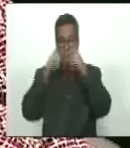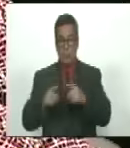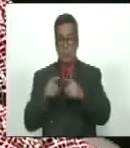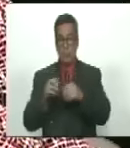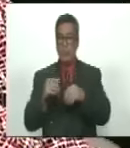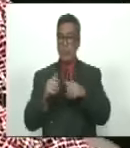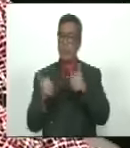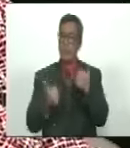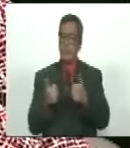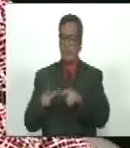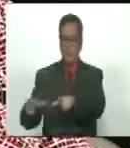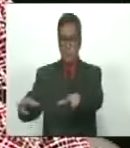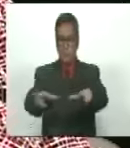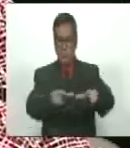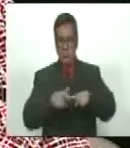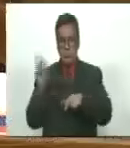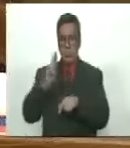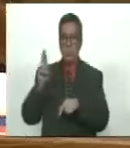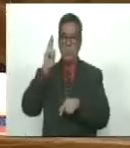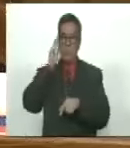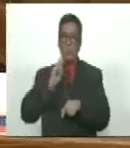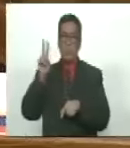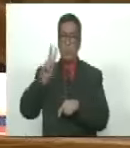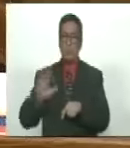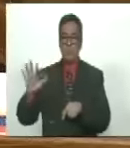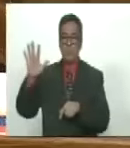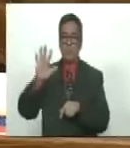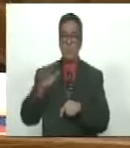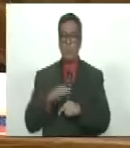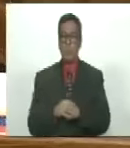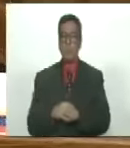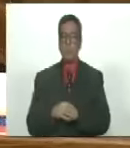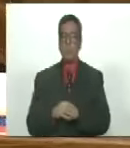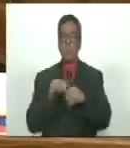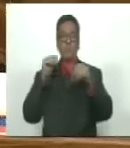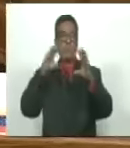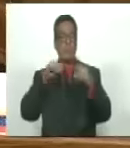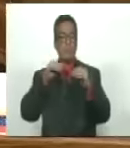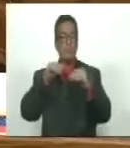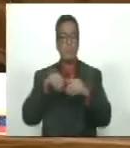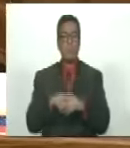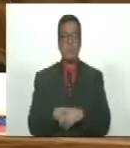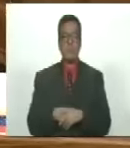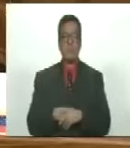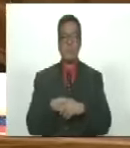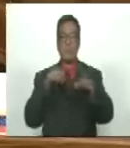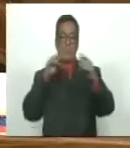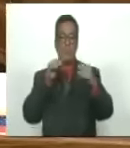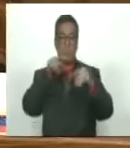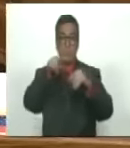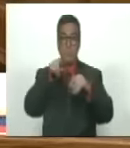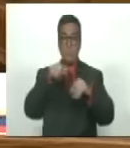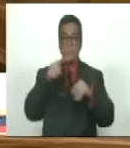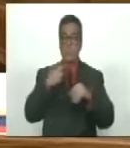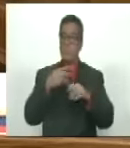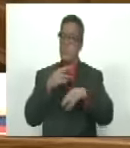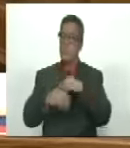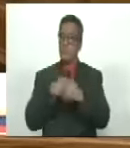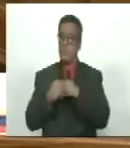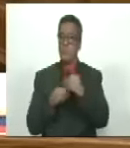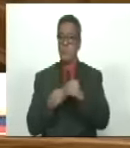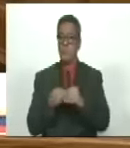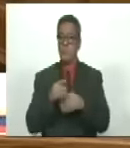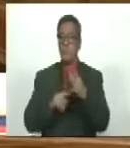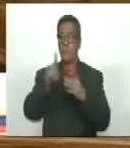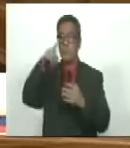es el territorio de la República Bolivariana de Venezuela. Habla una exposición de motivos de cómo a